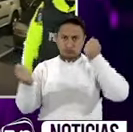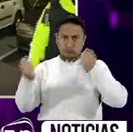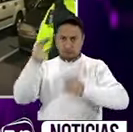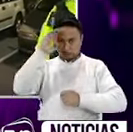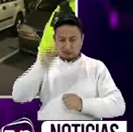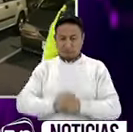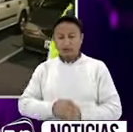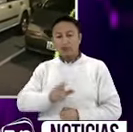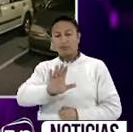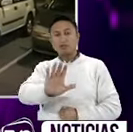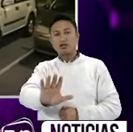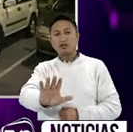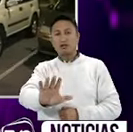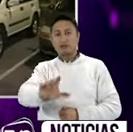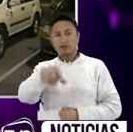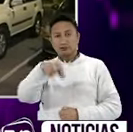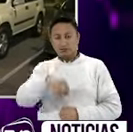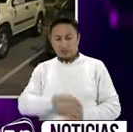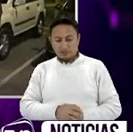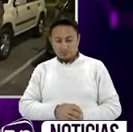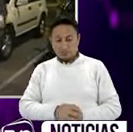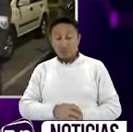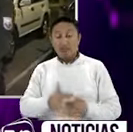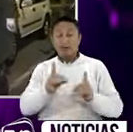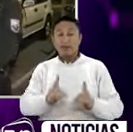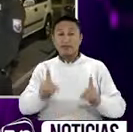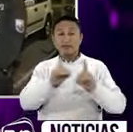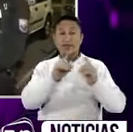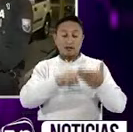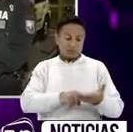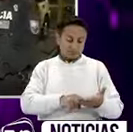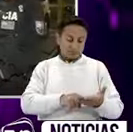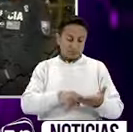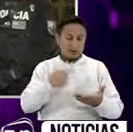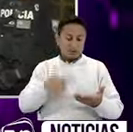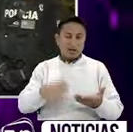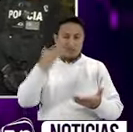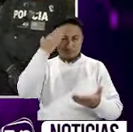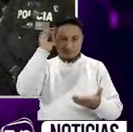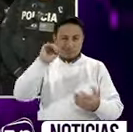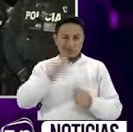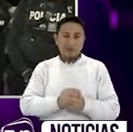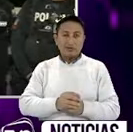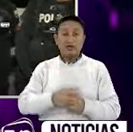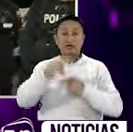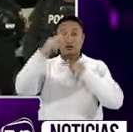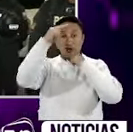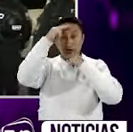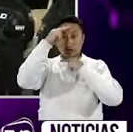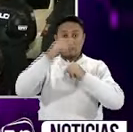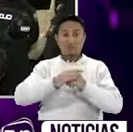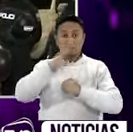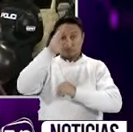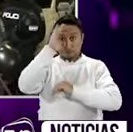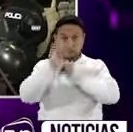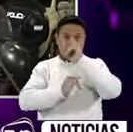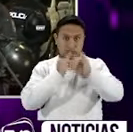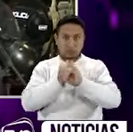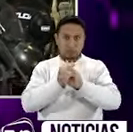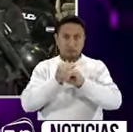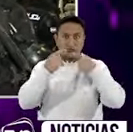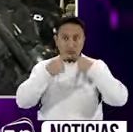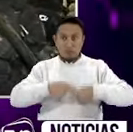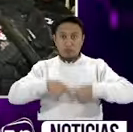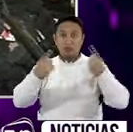hicieron parar su marcha. Tras la toma de datos se emitió efectivamente la alerta gracias a la notificación roja de Interpol realizada